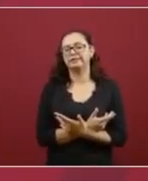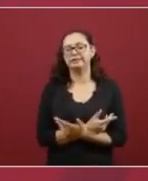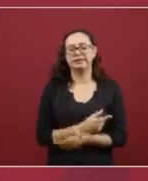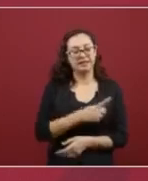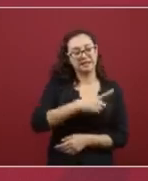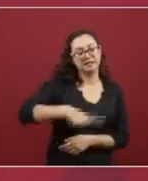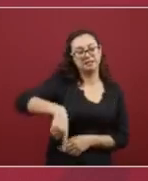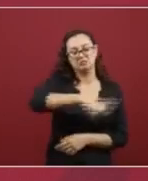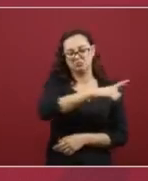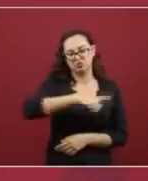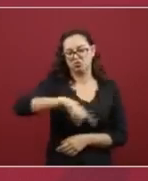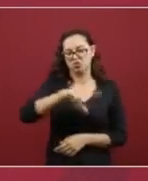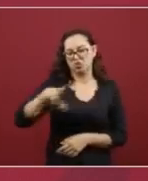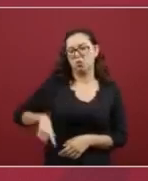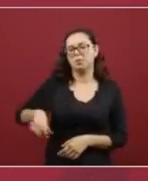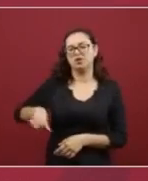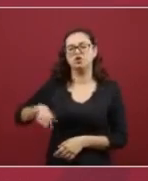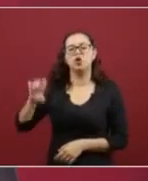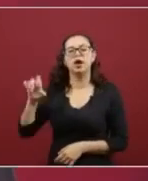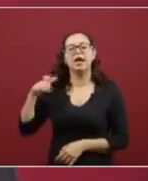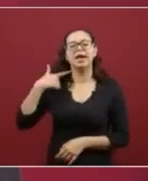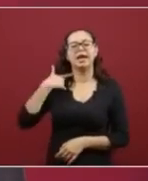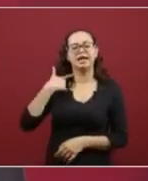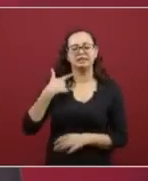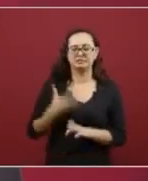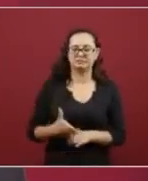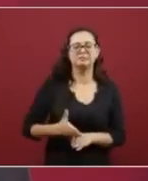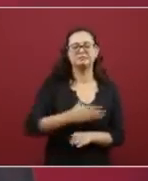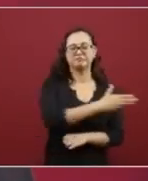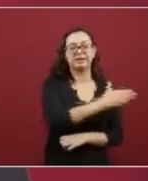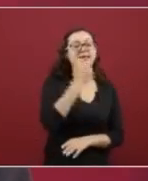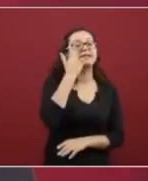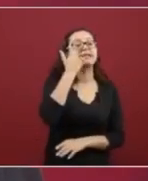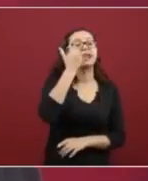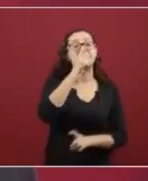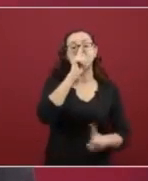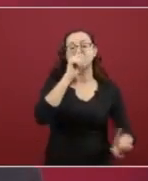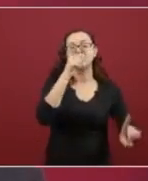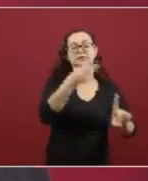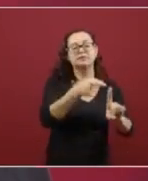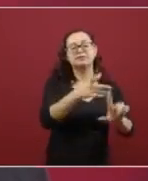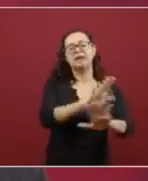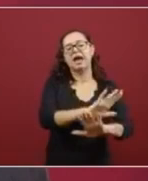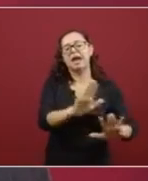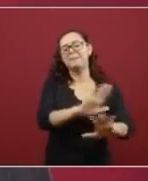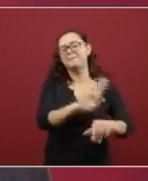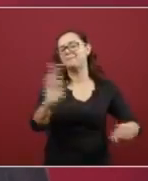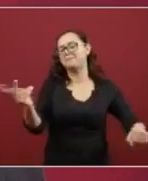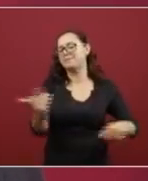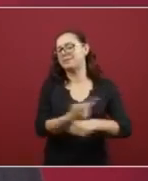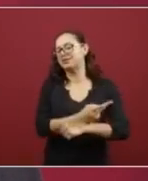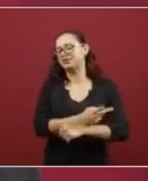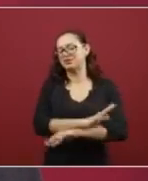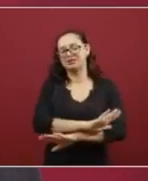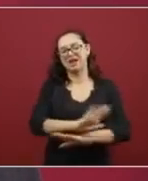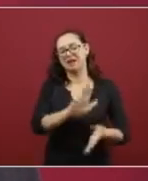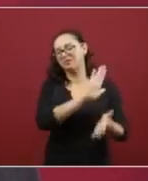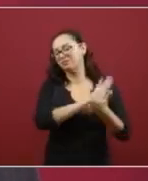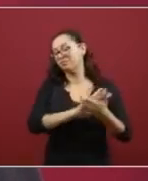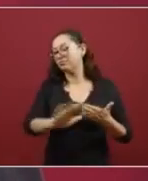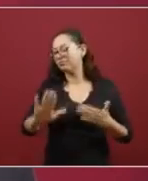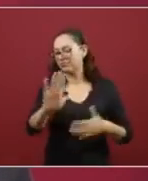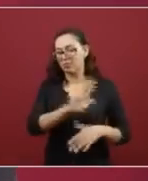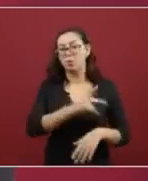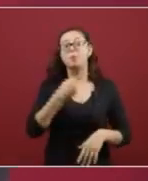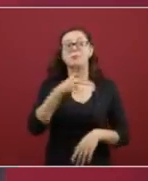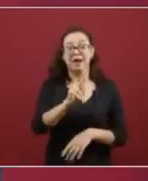tenían, porque eso ya tronó, ya eso chupó faro, ya se acabó. Pero